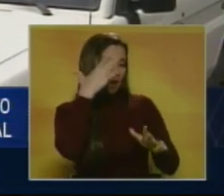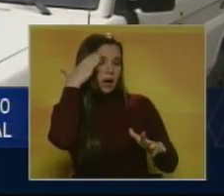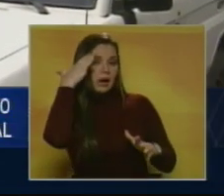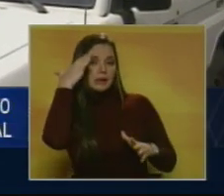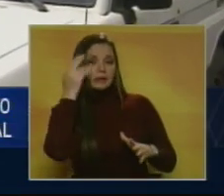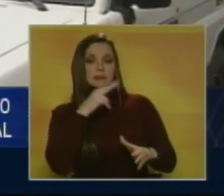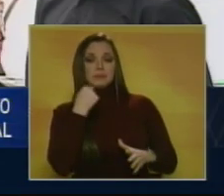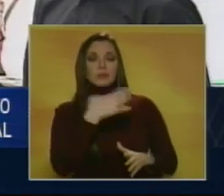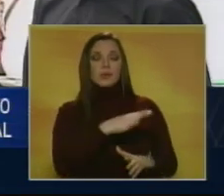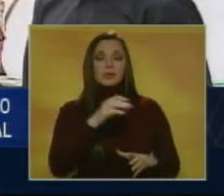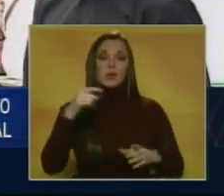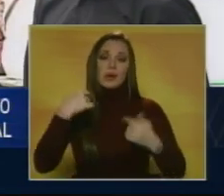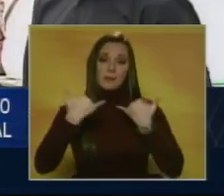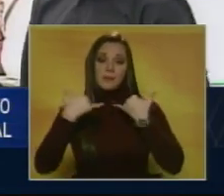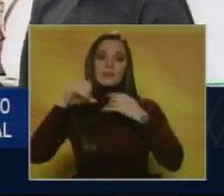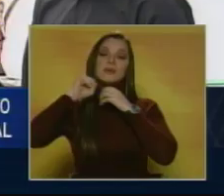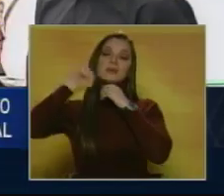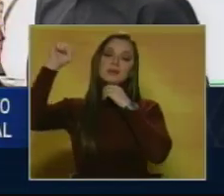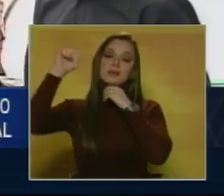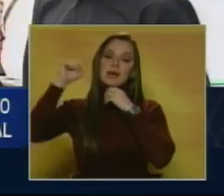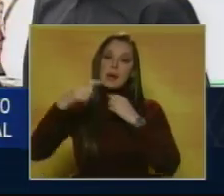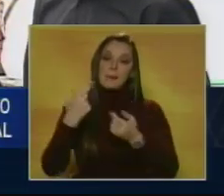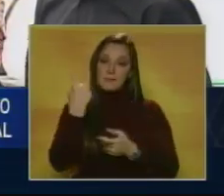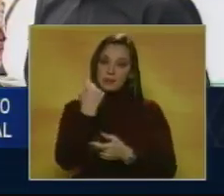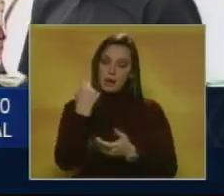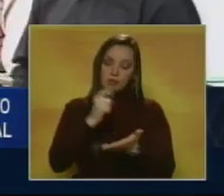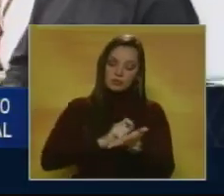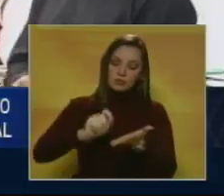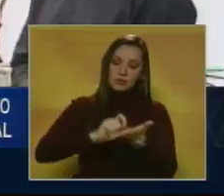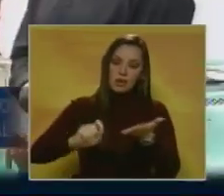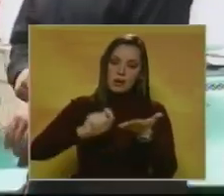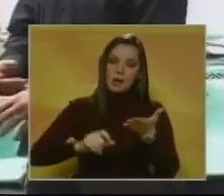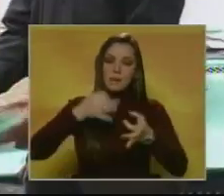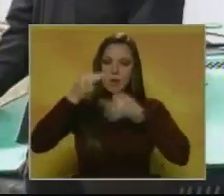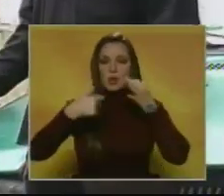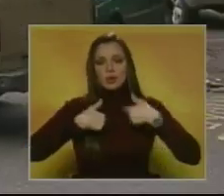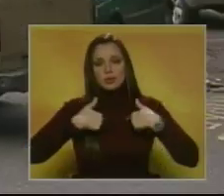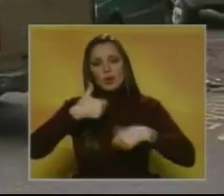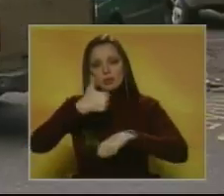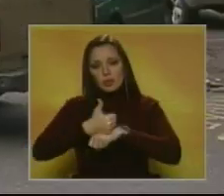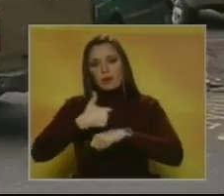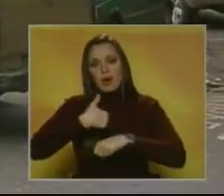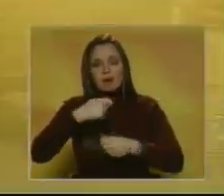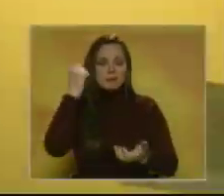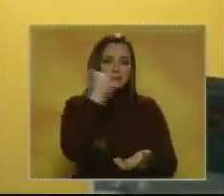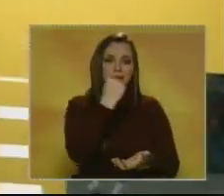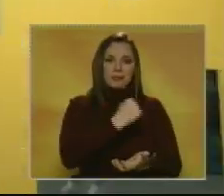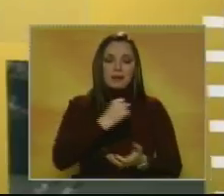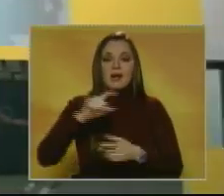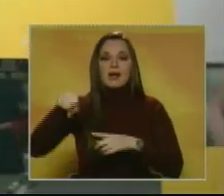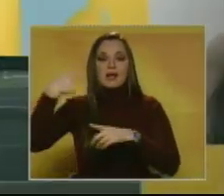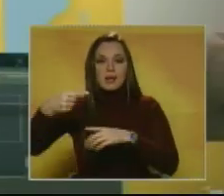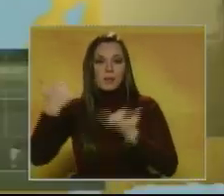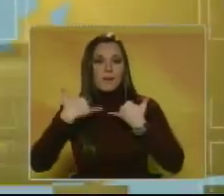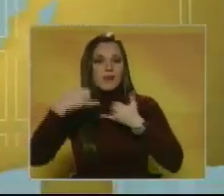vida, luego de escribir una carta explicando la situación. Las autoridades manejan el móvil pasional.